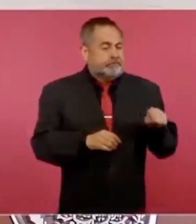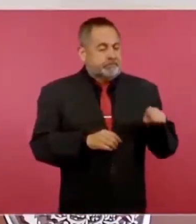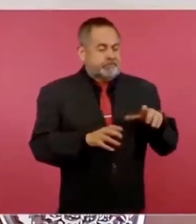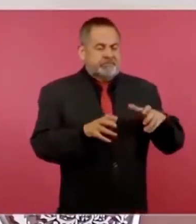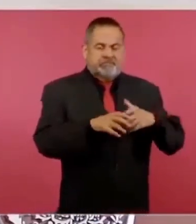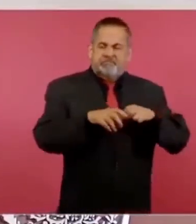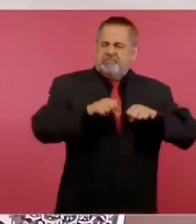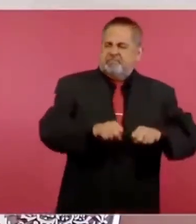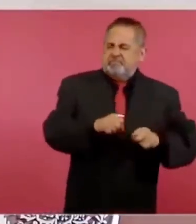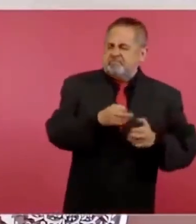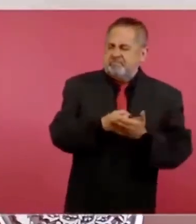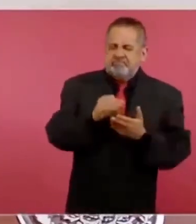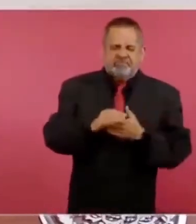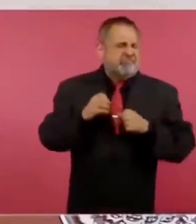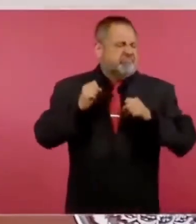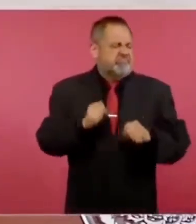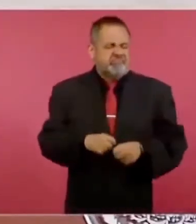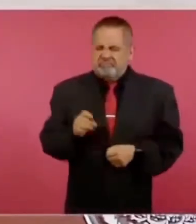engallados,